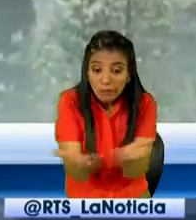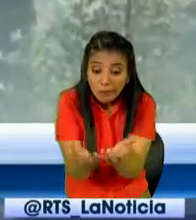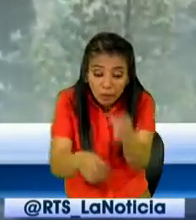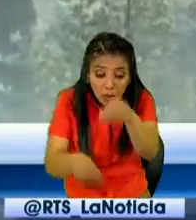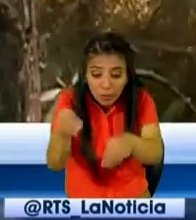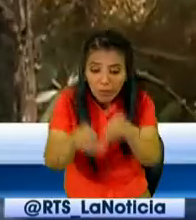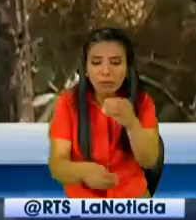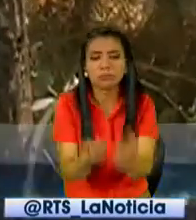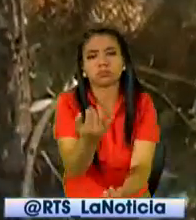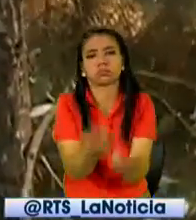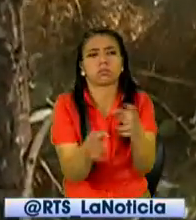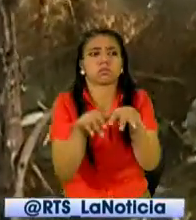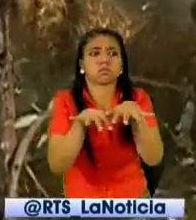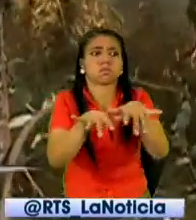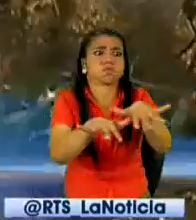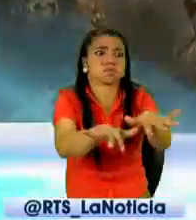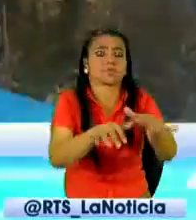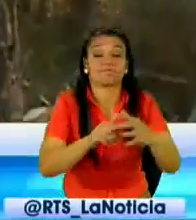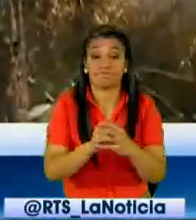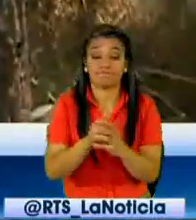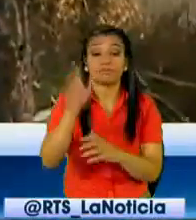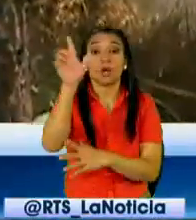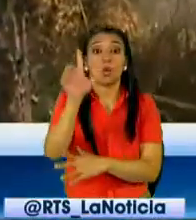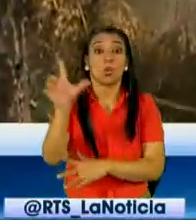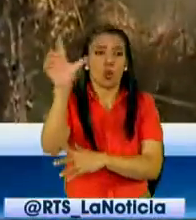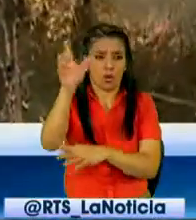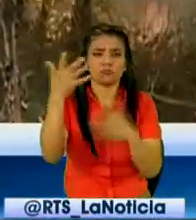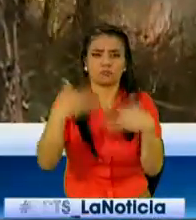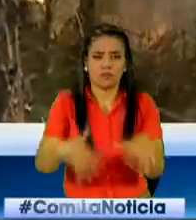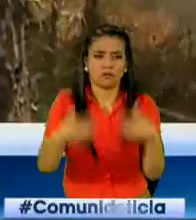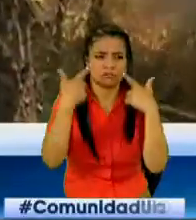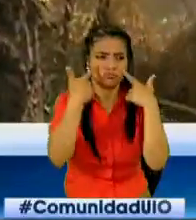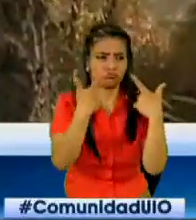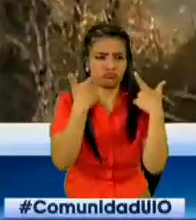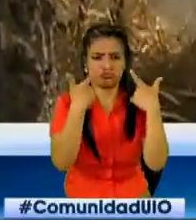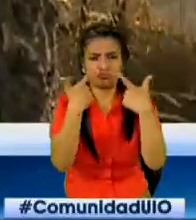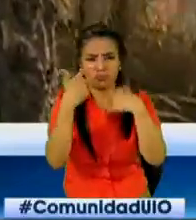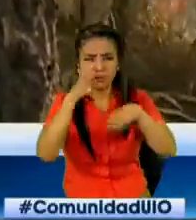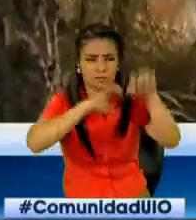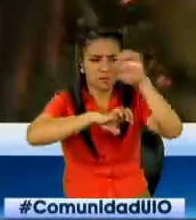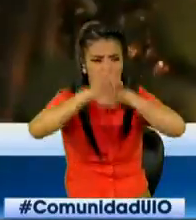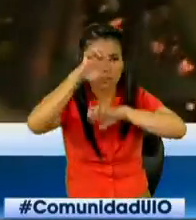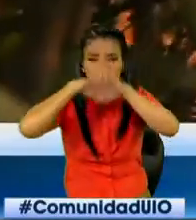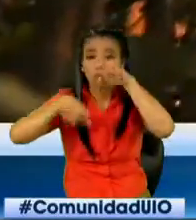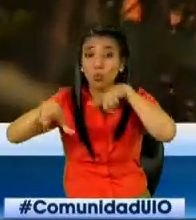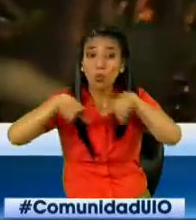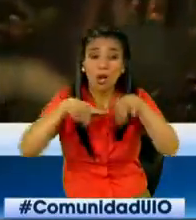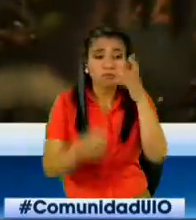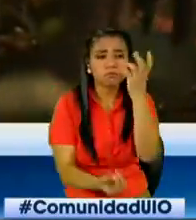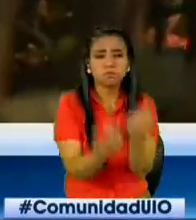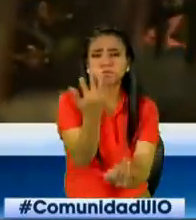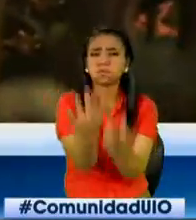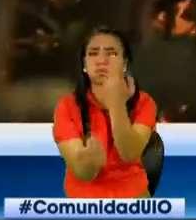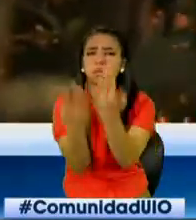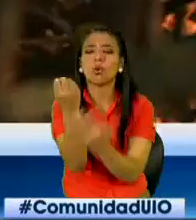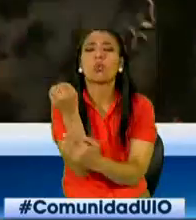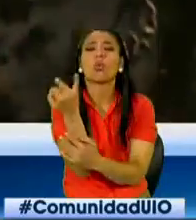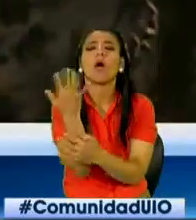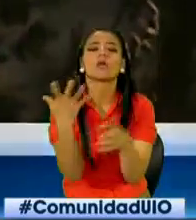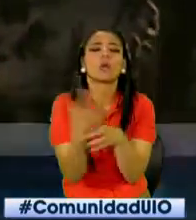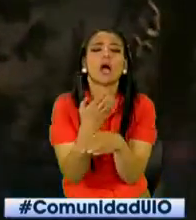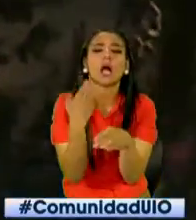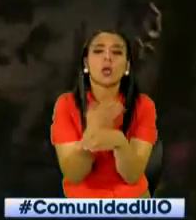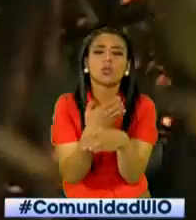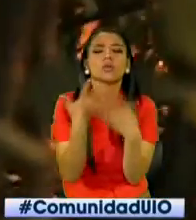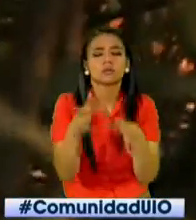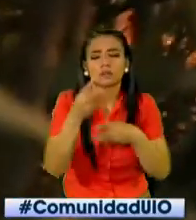con todo el bosque. Este lunes el cuerpo de bomberos realizará un recorrido para evaluar los sitios que fueron afectados por los incendios y dar